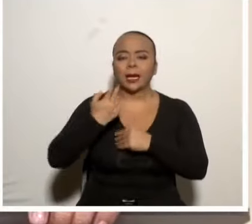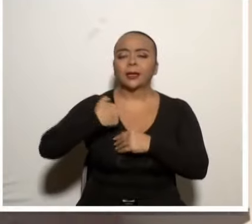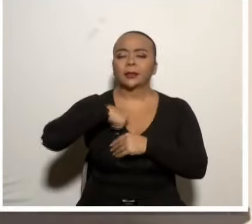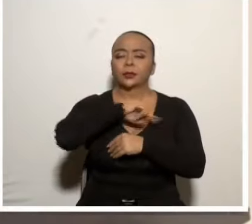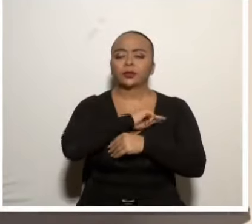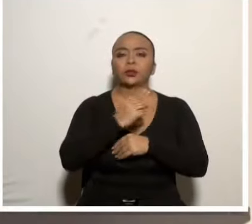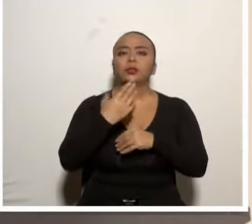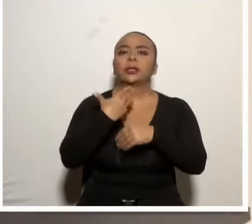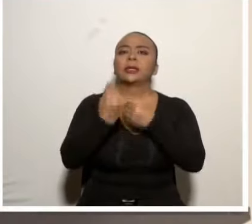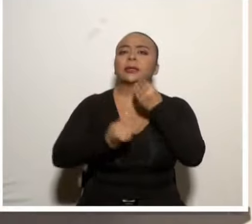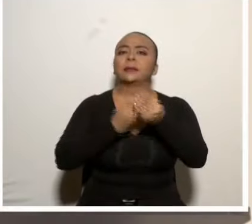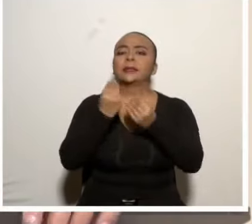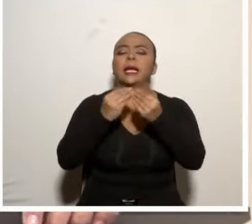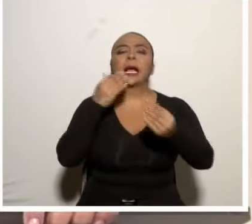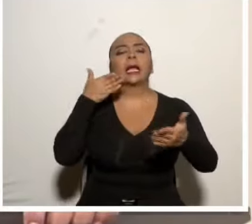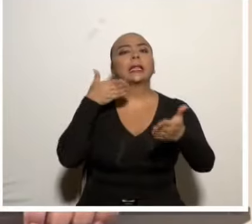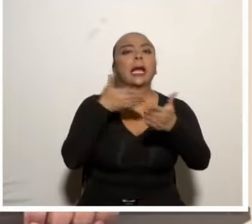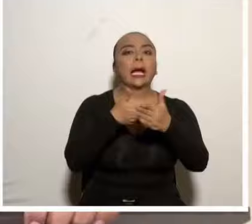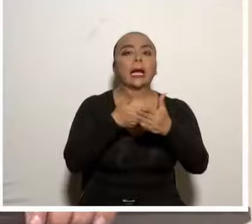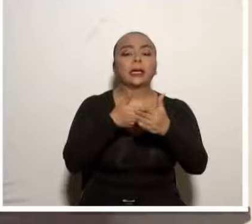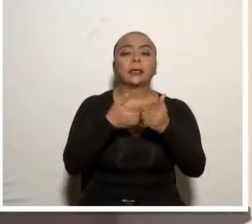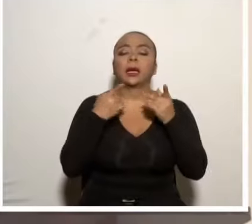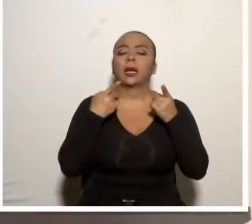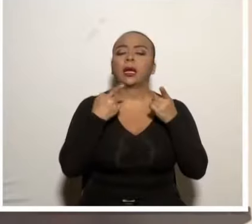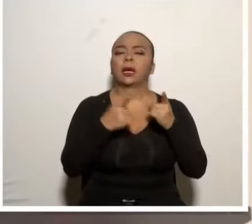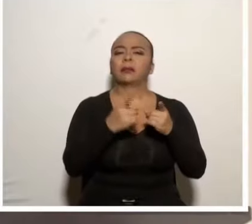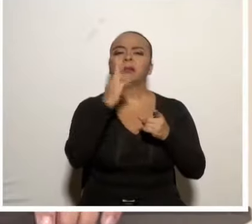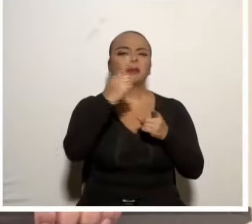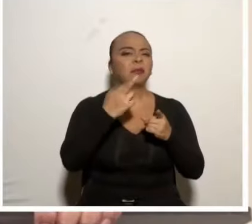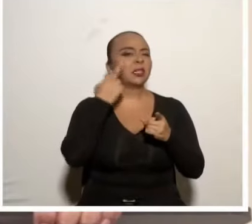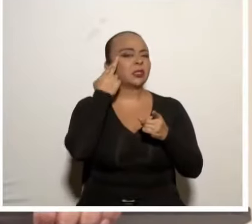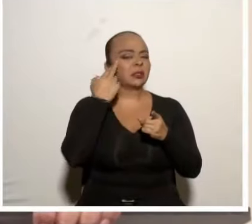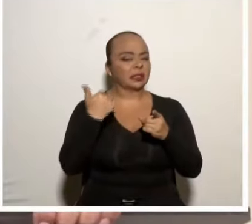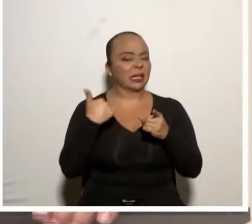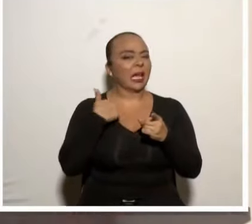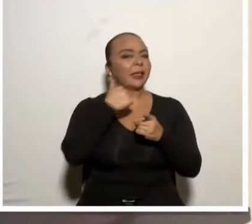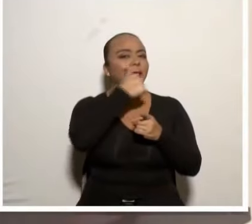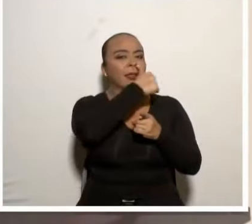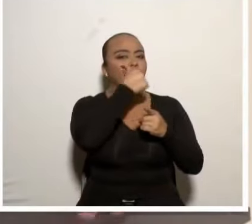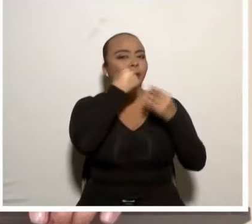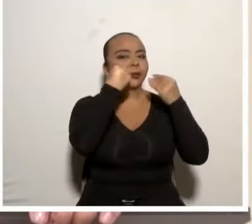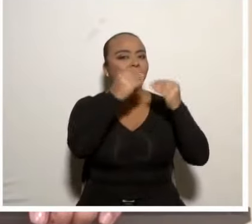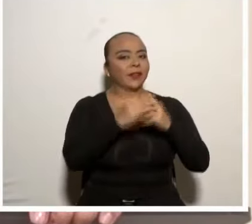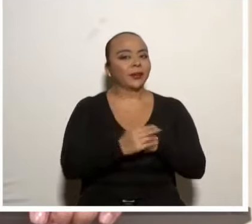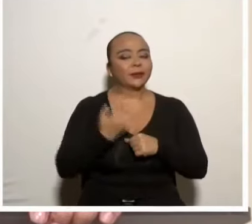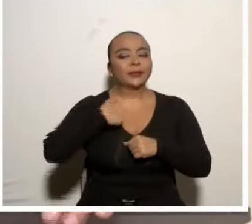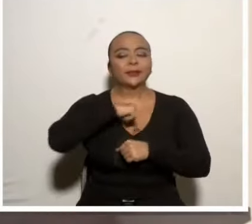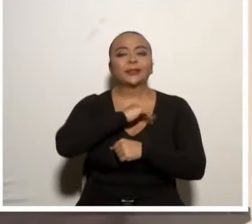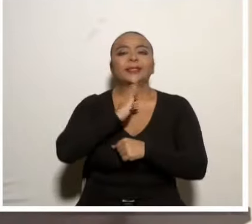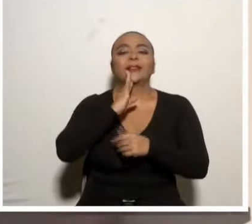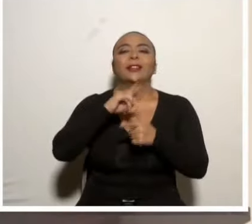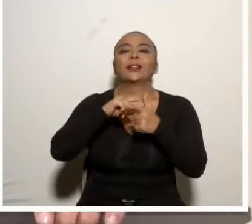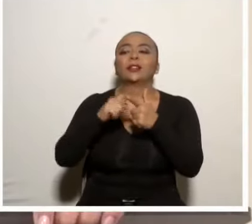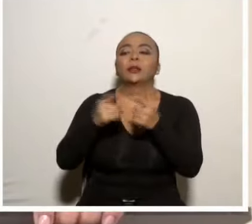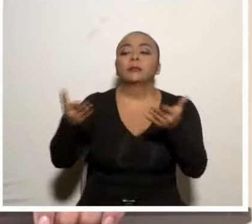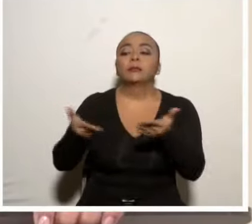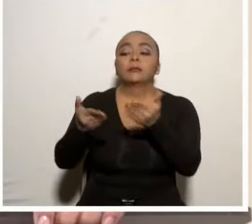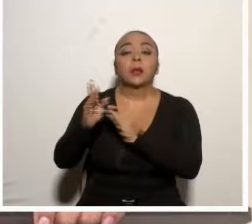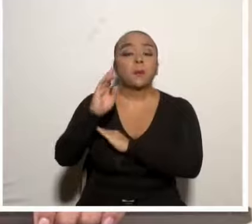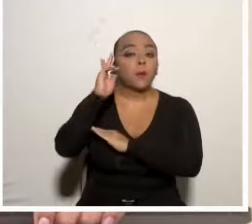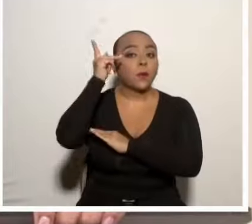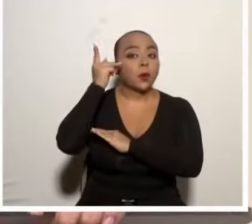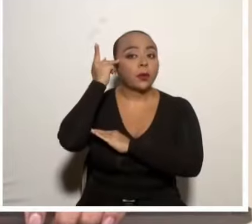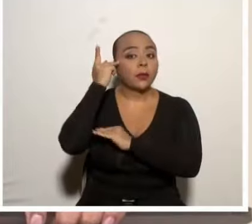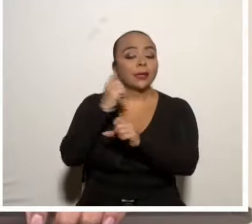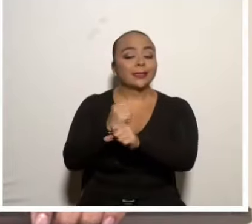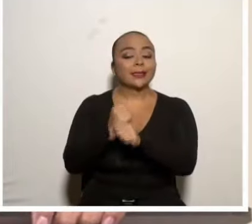hacer es precisamente atacar las causas por las cuales se genera el narcotráfico. Estamos hablando entonces de promulgar una política